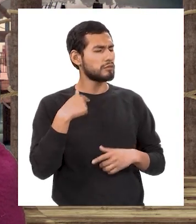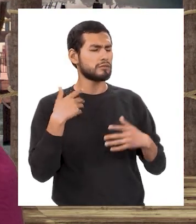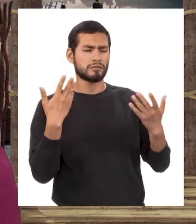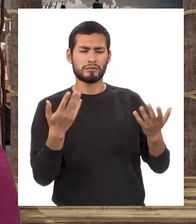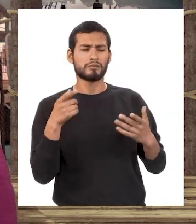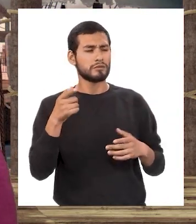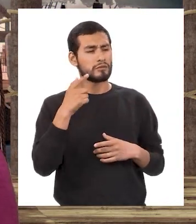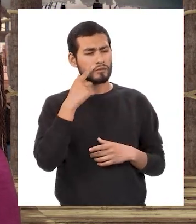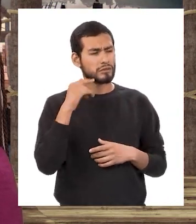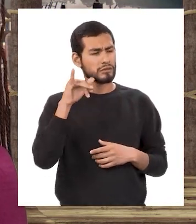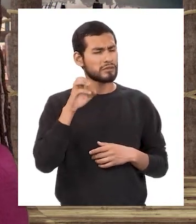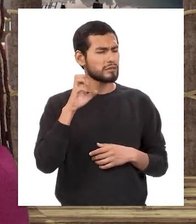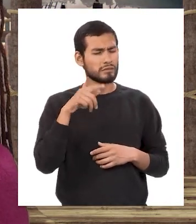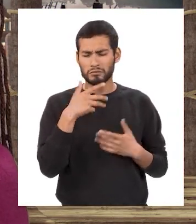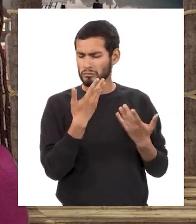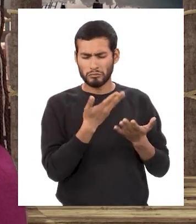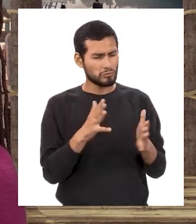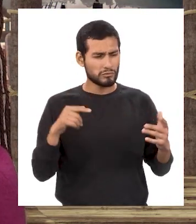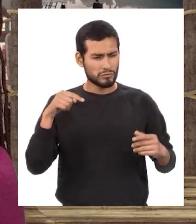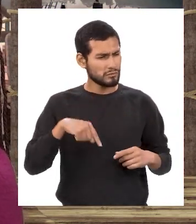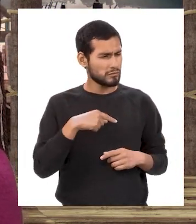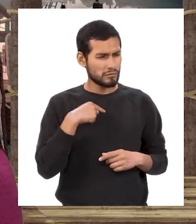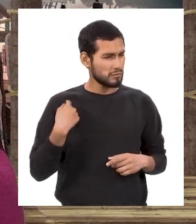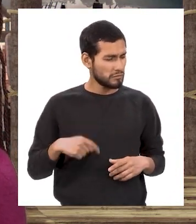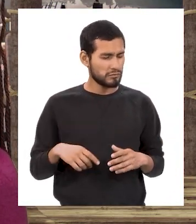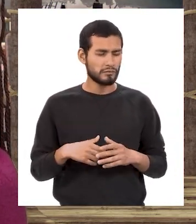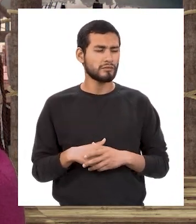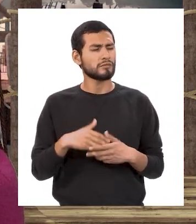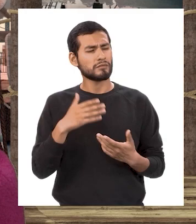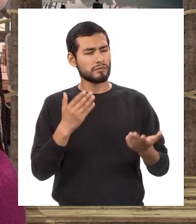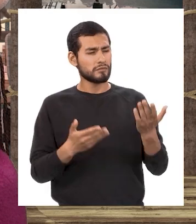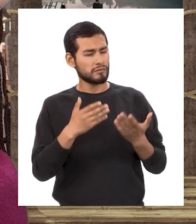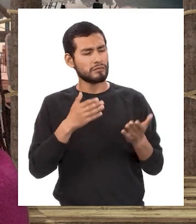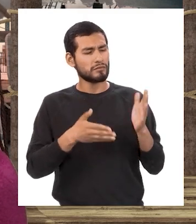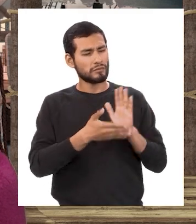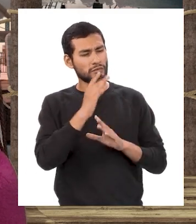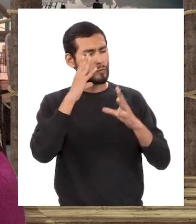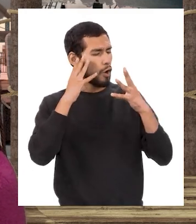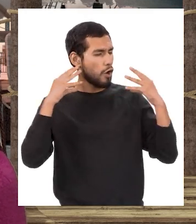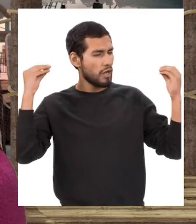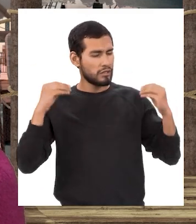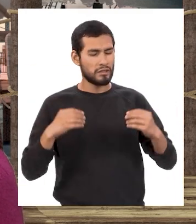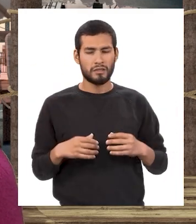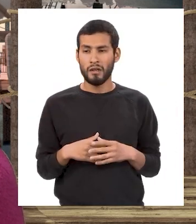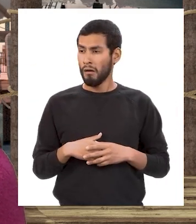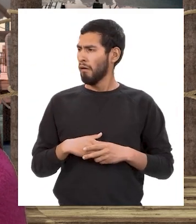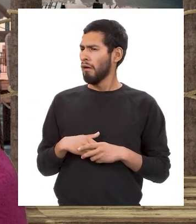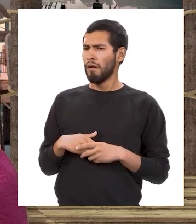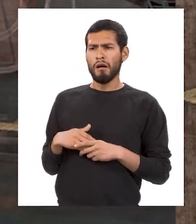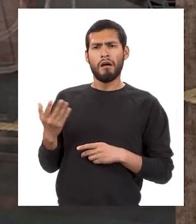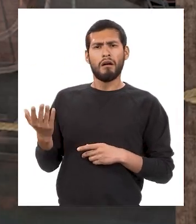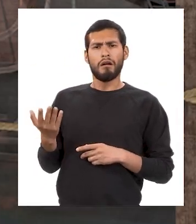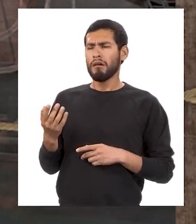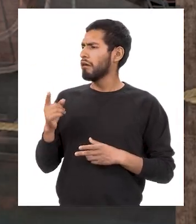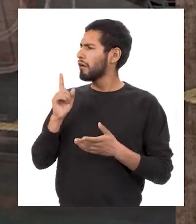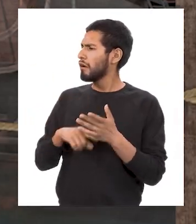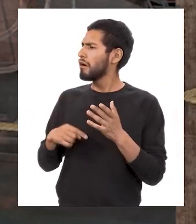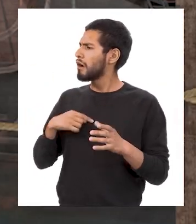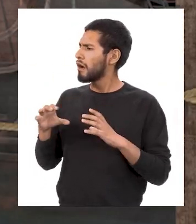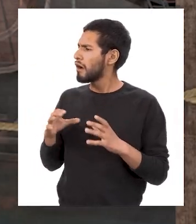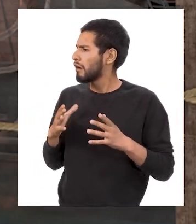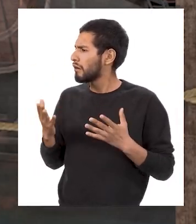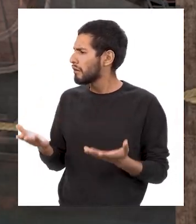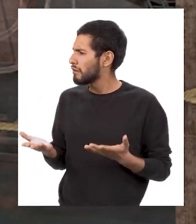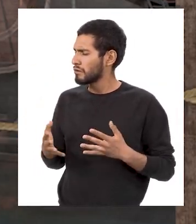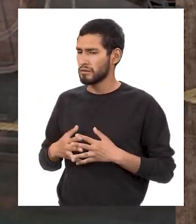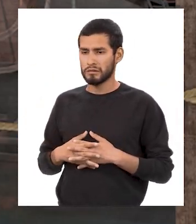señora Aouda, me temo que el señor Ye Ye ya no se encuentra viviendo aquí. Probablemente esté en Holanda. ¡Oh no!